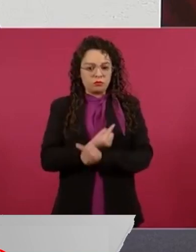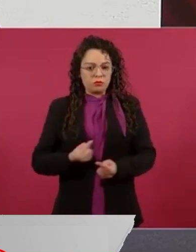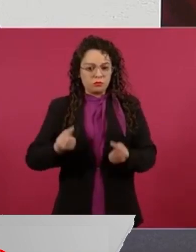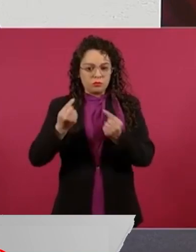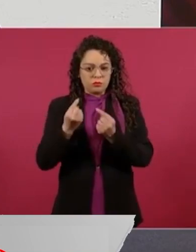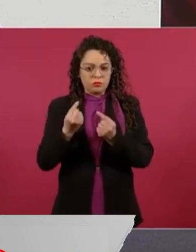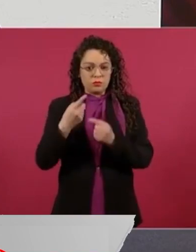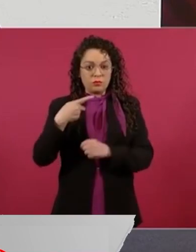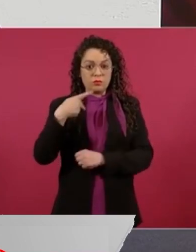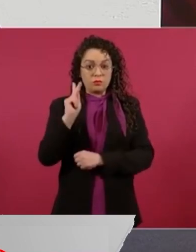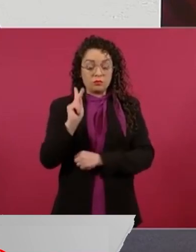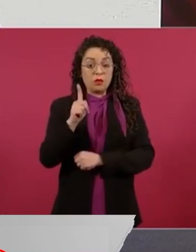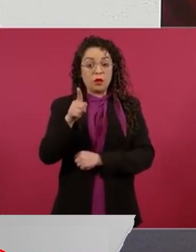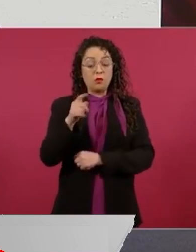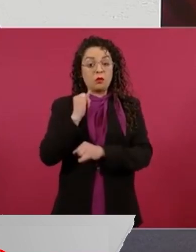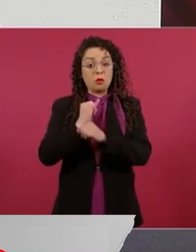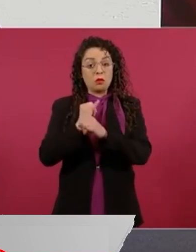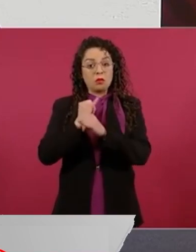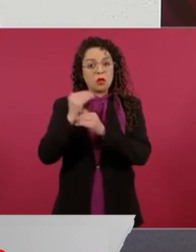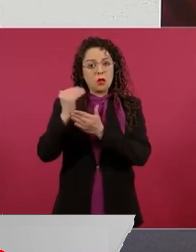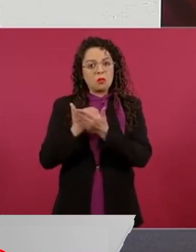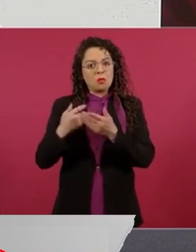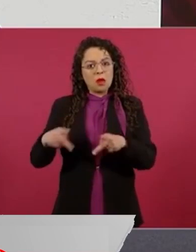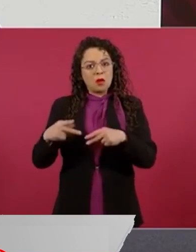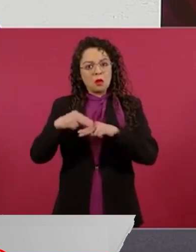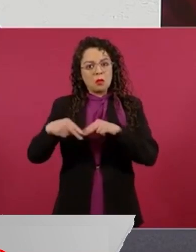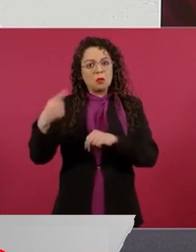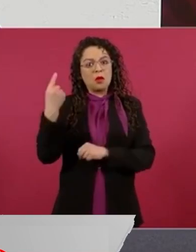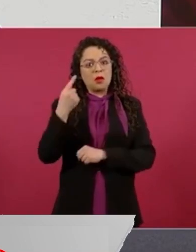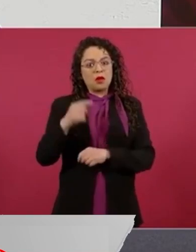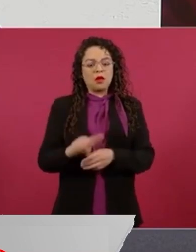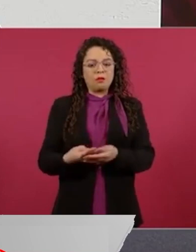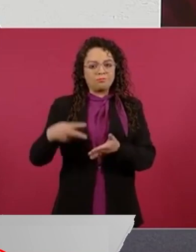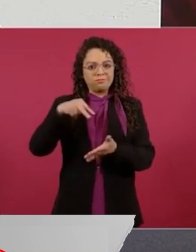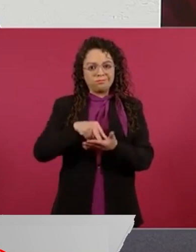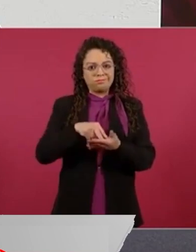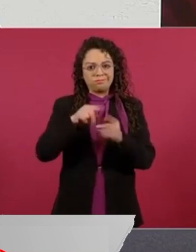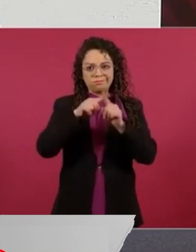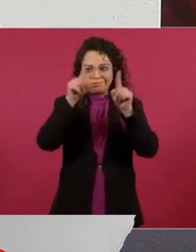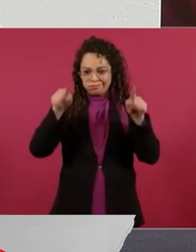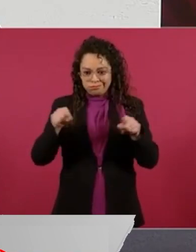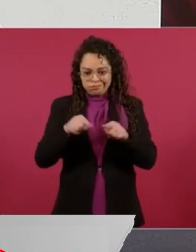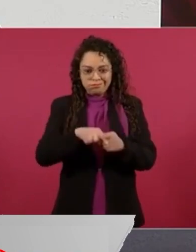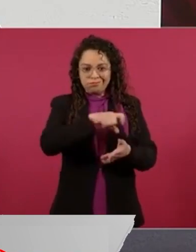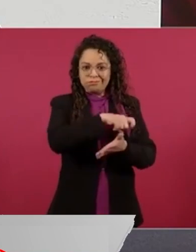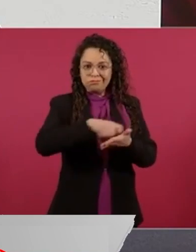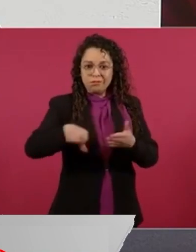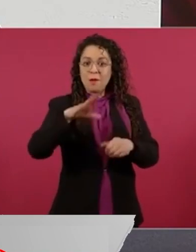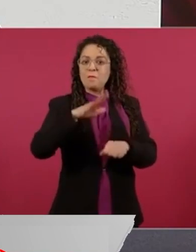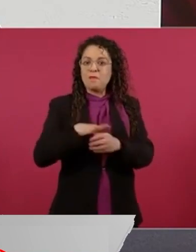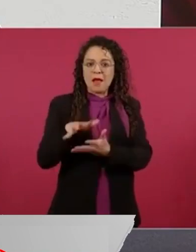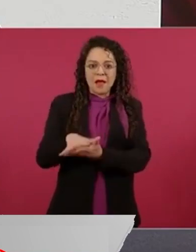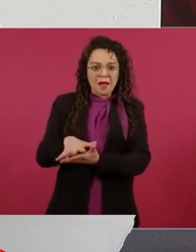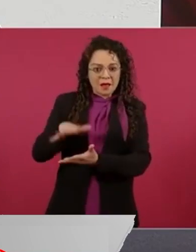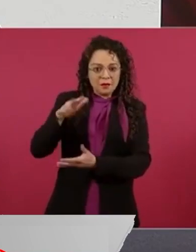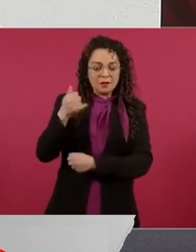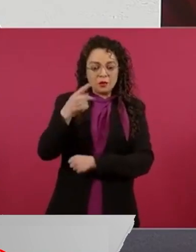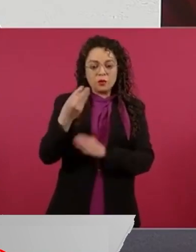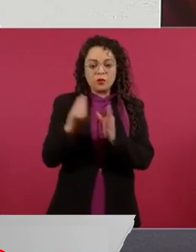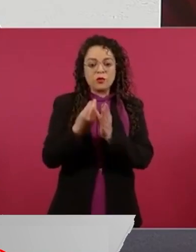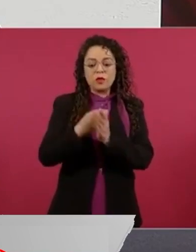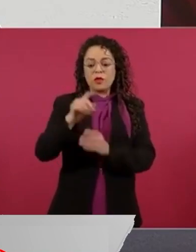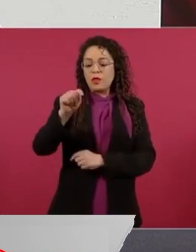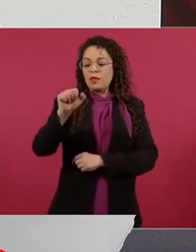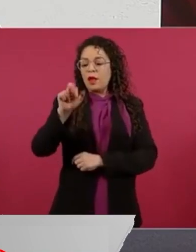taquilla que en línea, ese es como estamos operando al día de la fecha y por tipo de tarifa, porque también es importante que